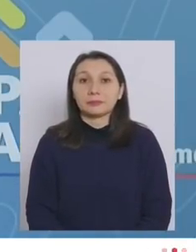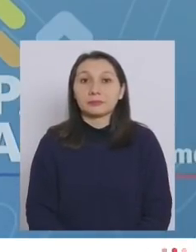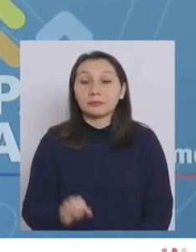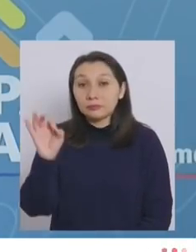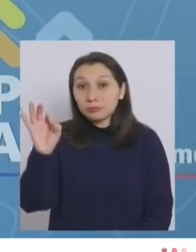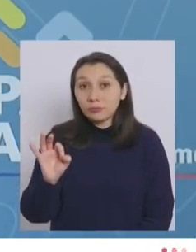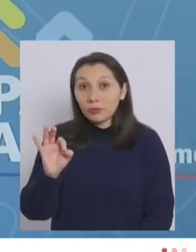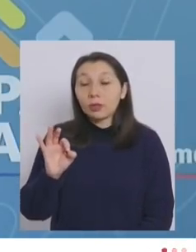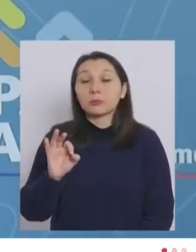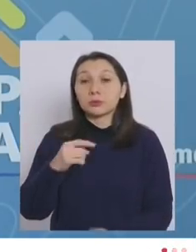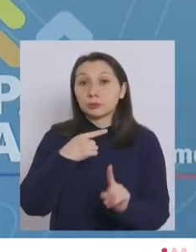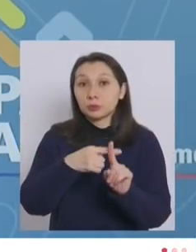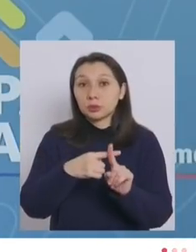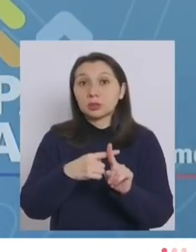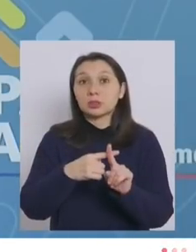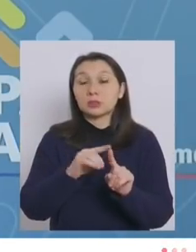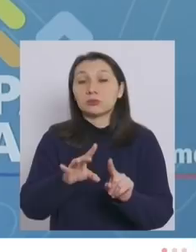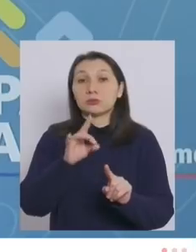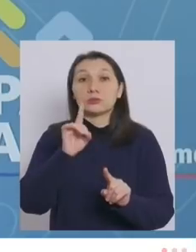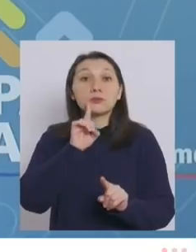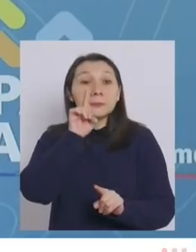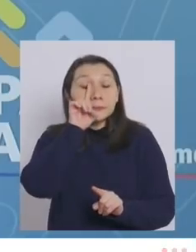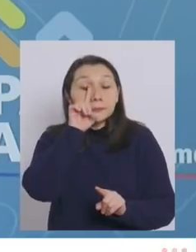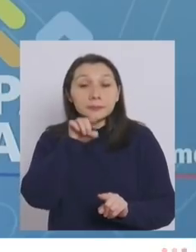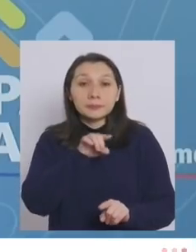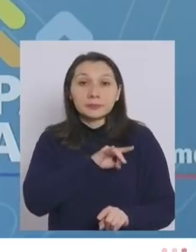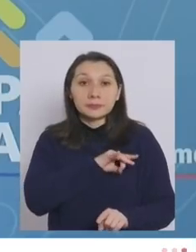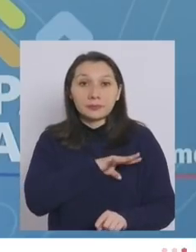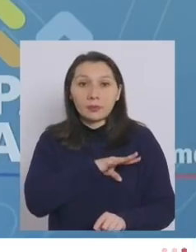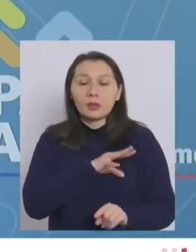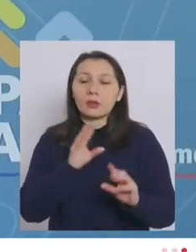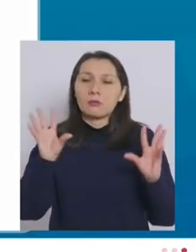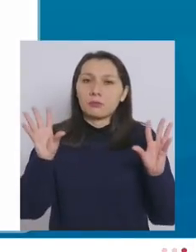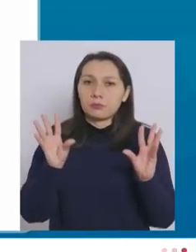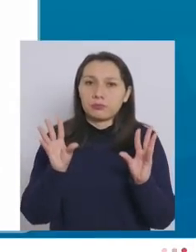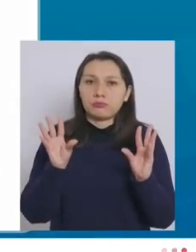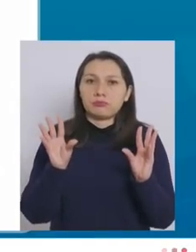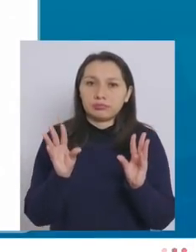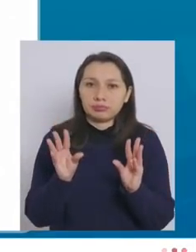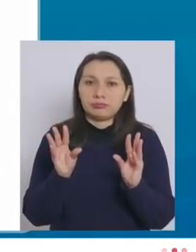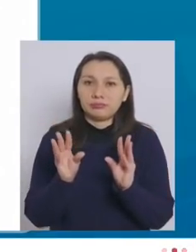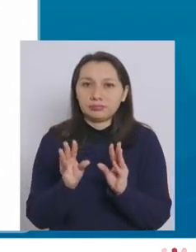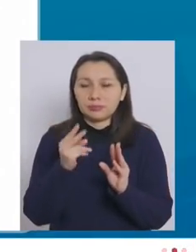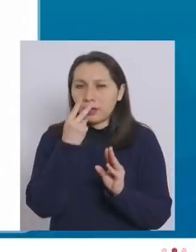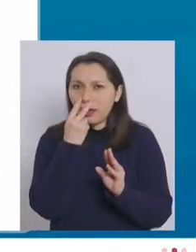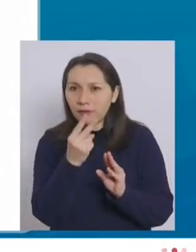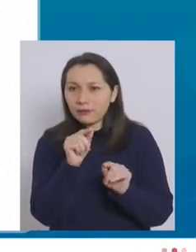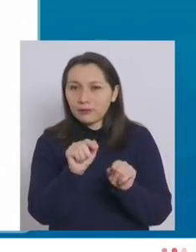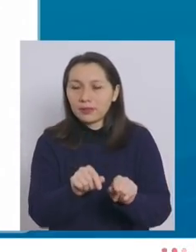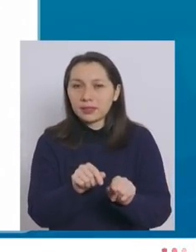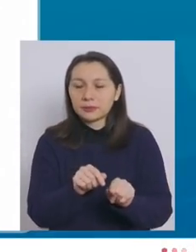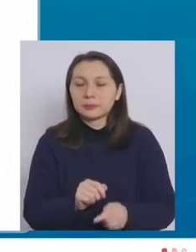de positividad, además de la PCR, a nivel nacional, ha ido disminuyendo